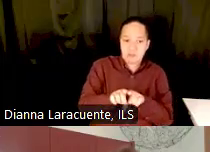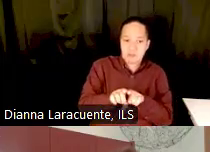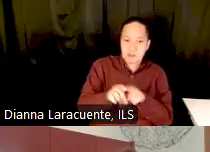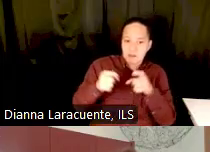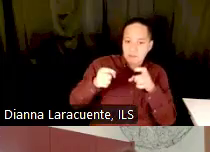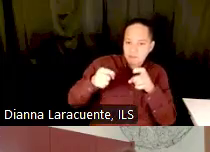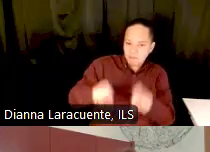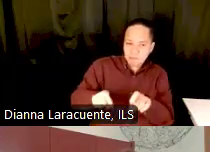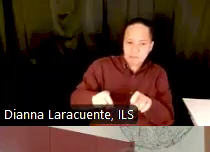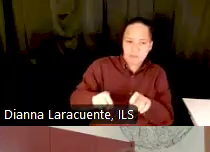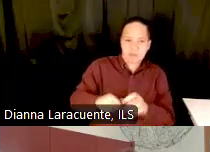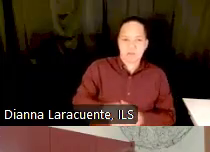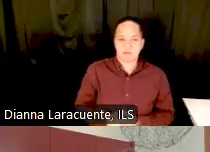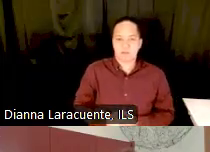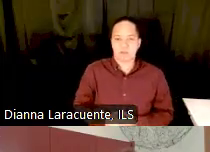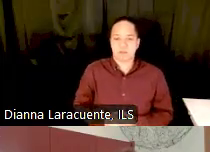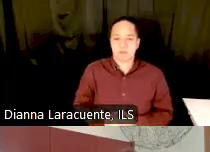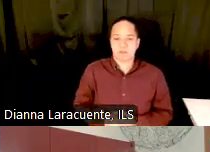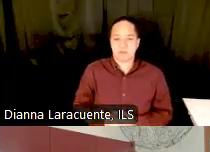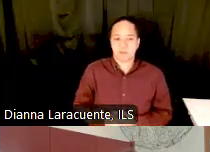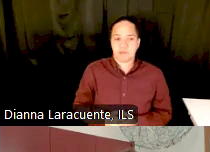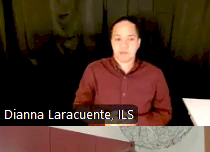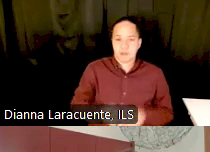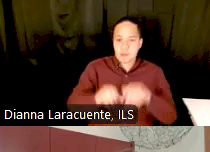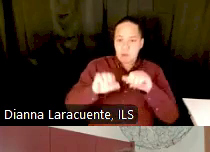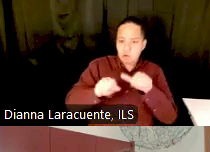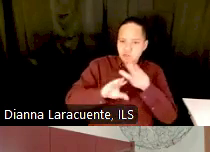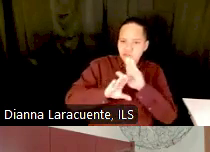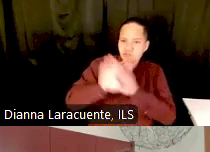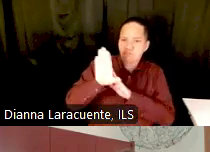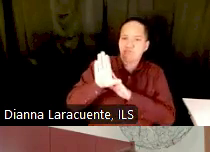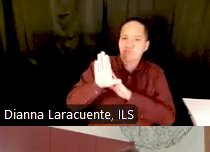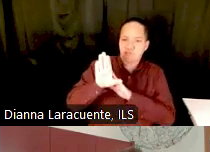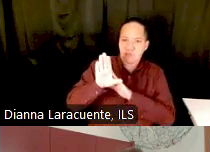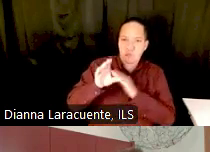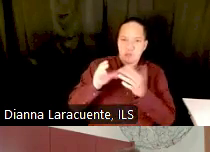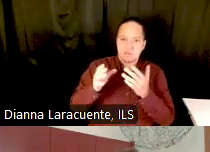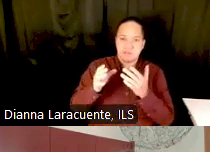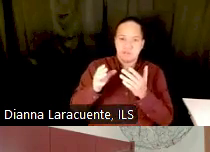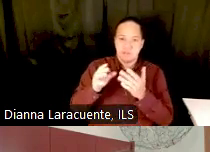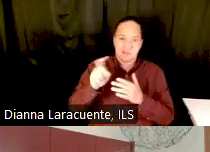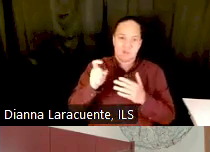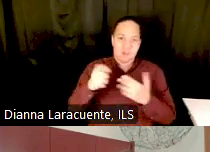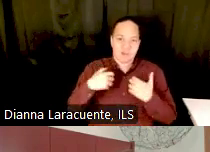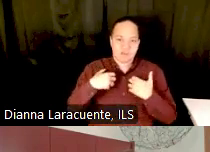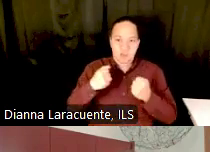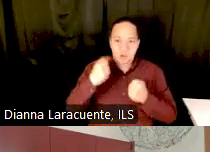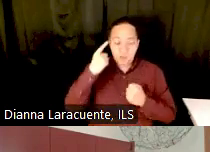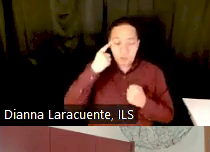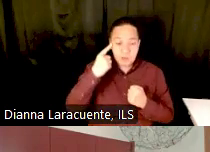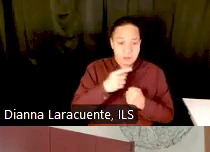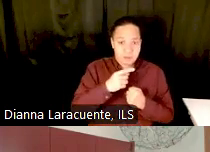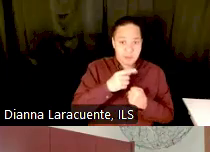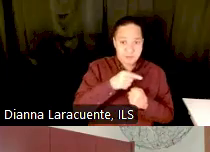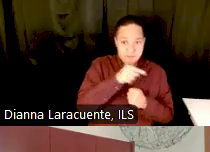decirlo, de poder desarrollar alguna condición de salud mental. Así que en cuanto a la salud mental de la niñez,